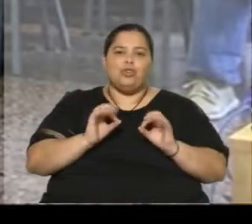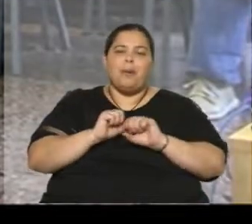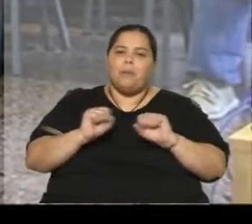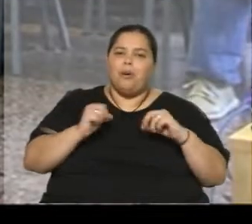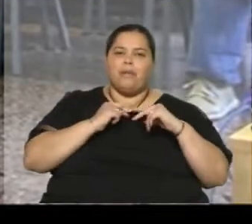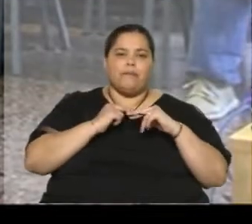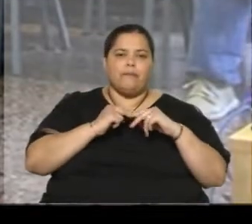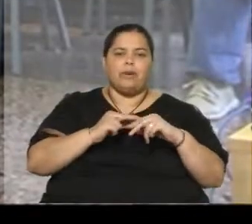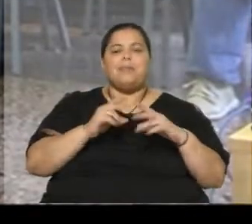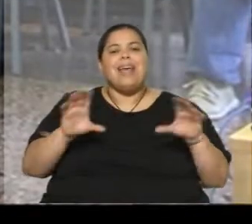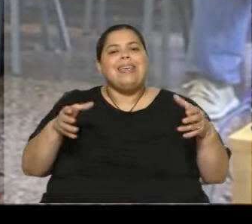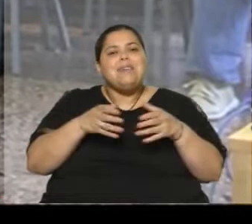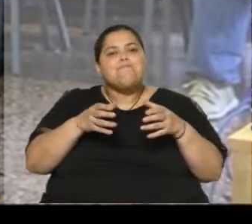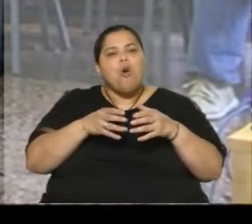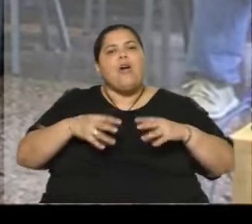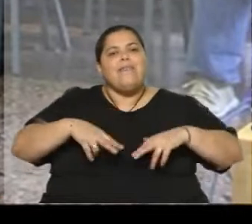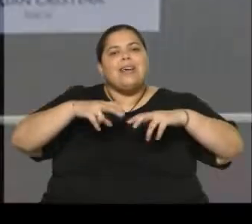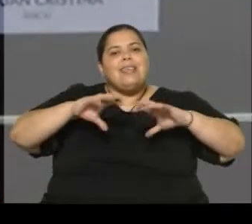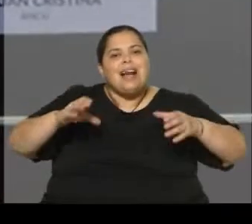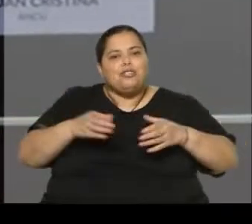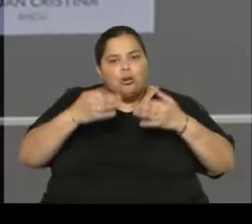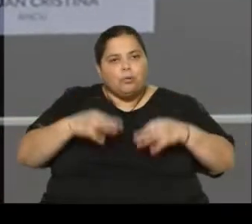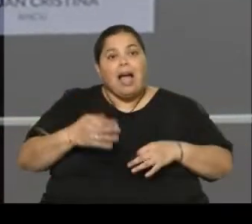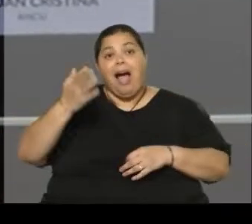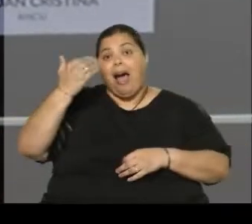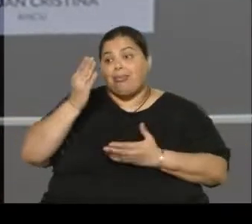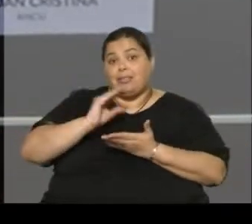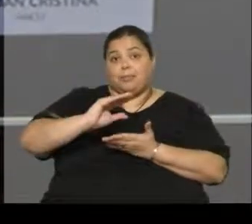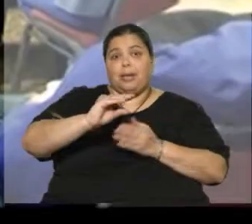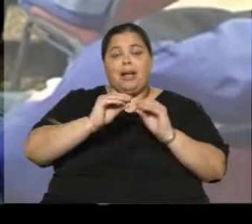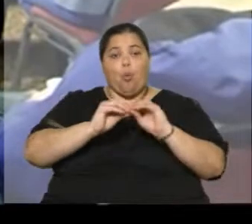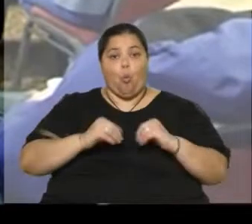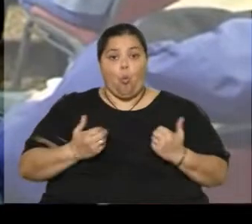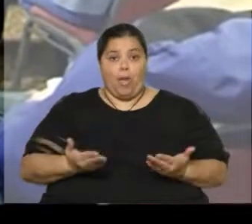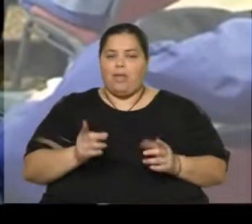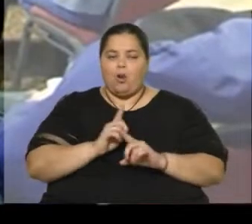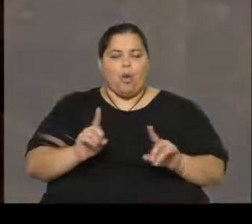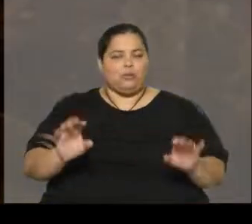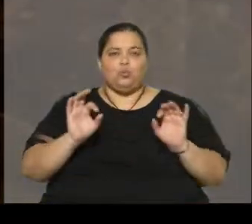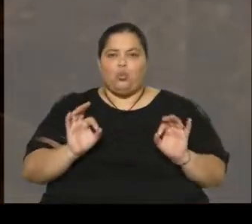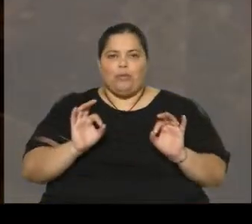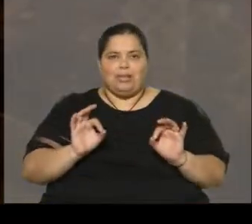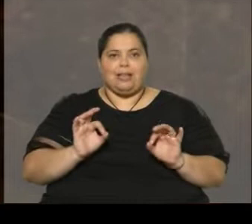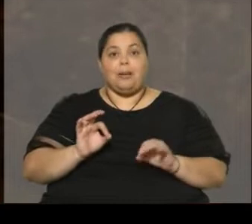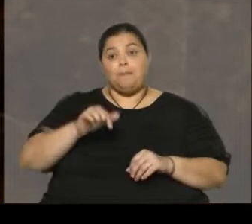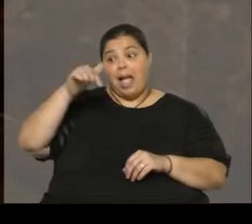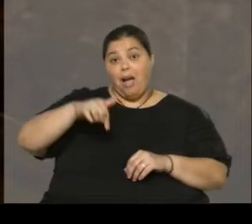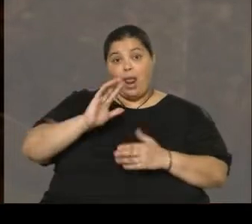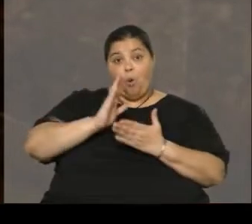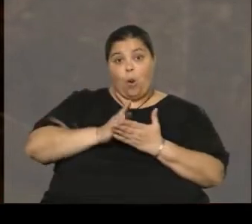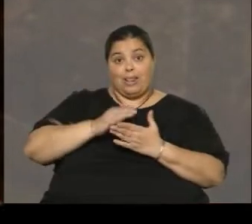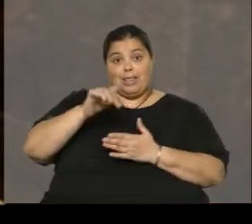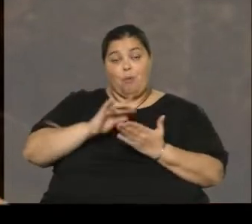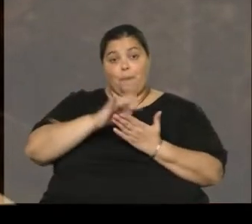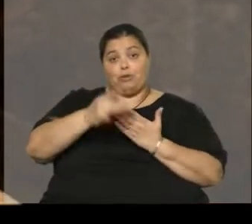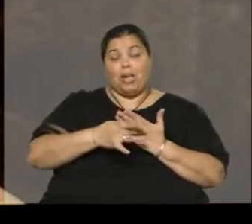los equipos de investigación. La partida asignada a la última rendición de cuentas resulta insuficiente. Si bien en este último proyecto